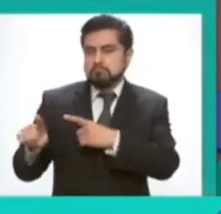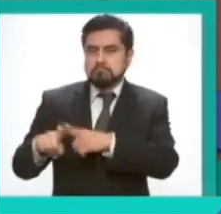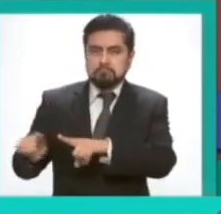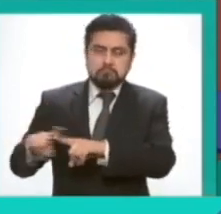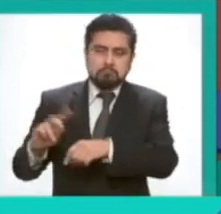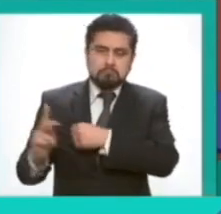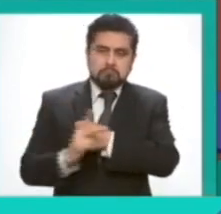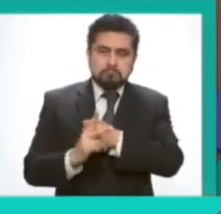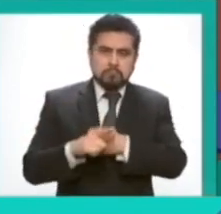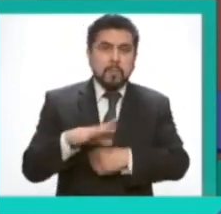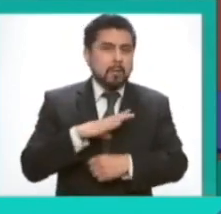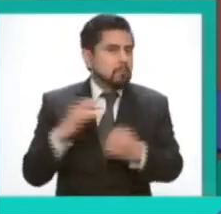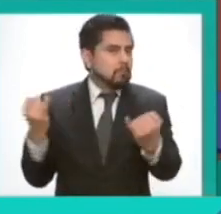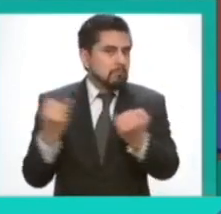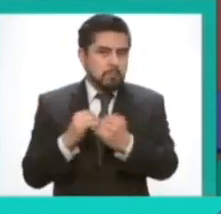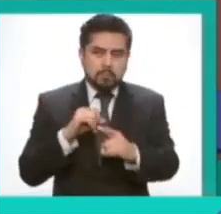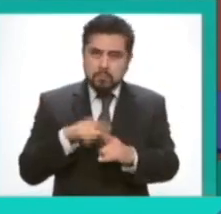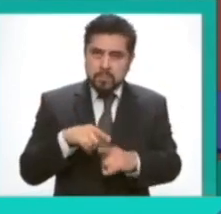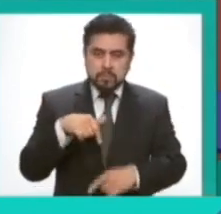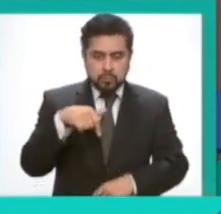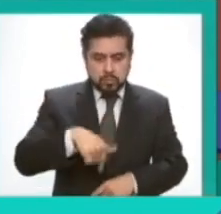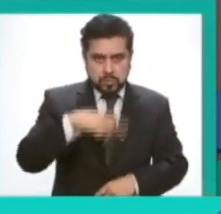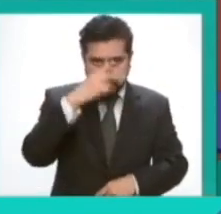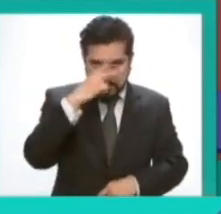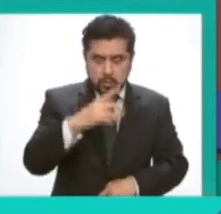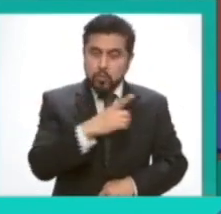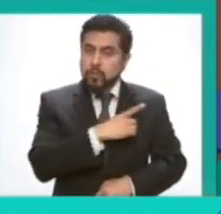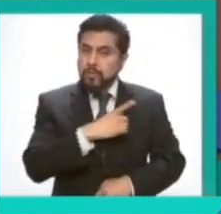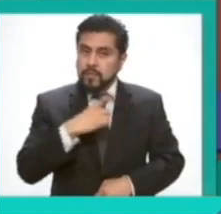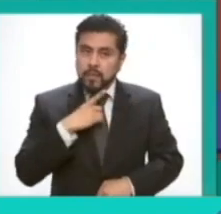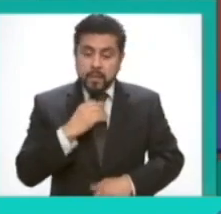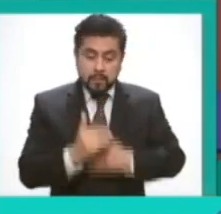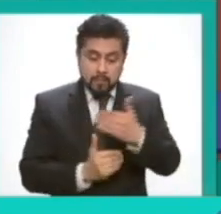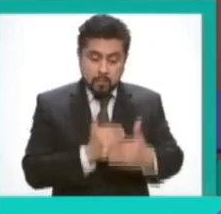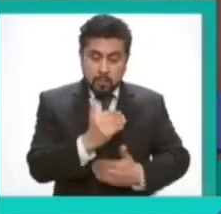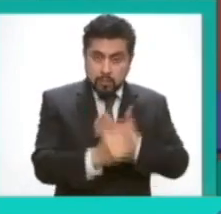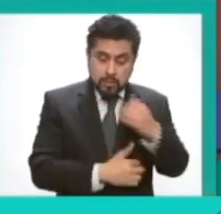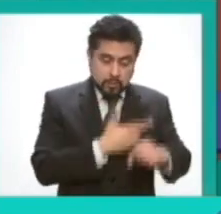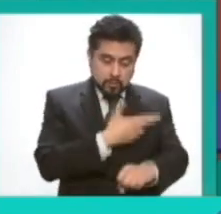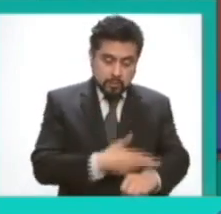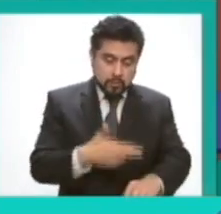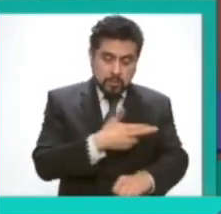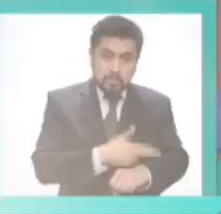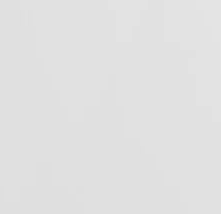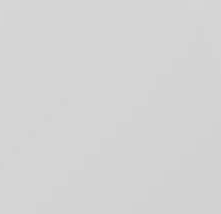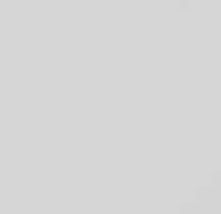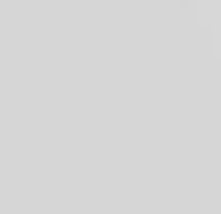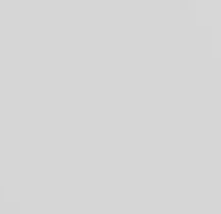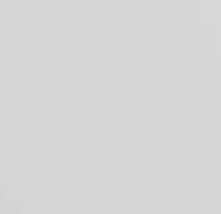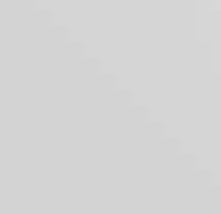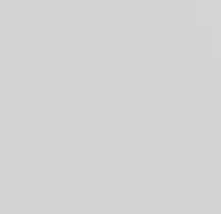y es necesario que en nuestro país se transparentes todos los procesos que involucren a dicha